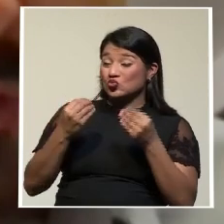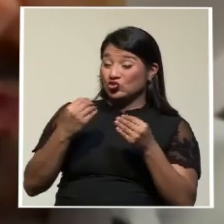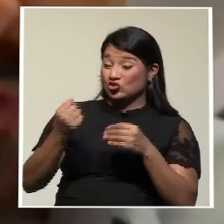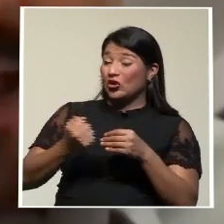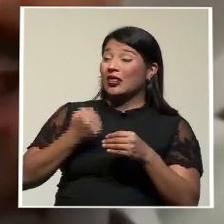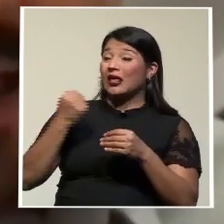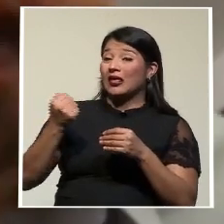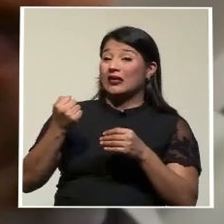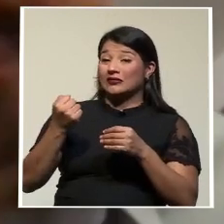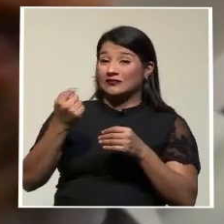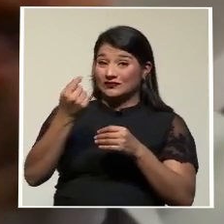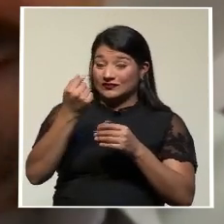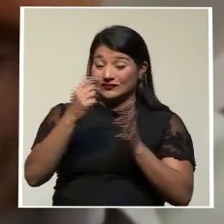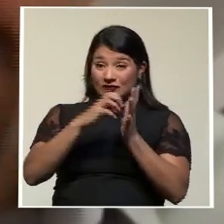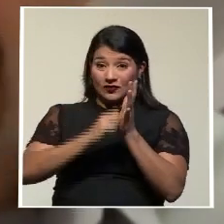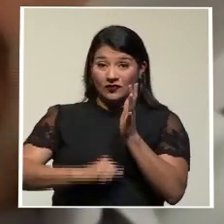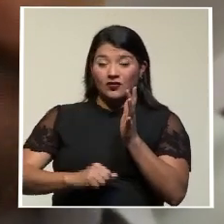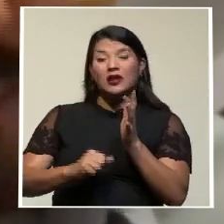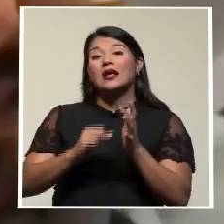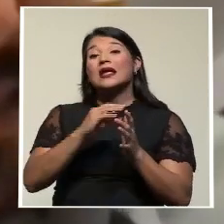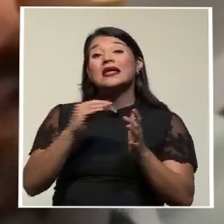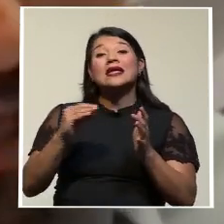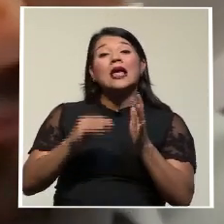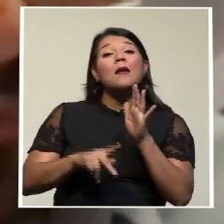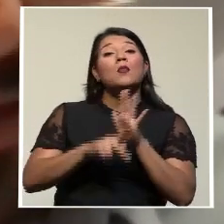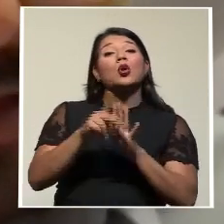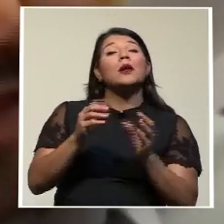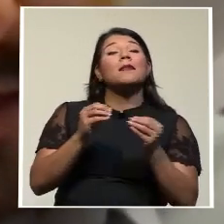golpeados son los programas de